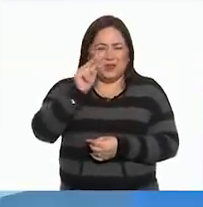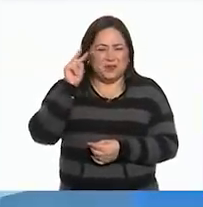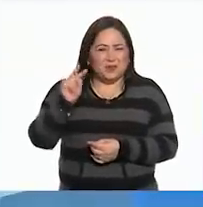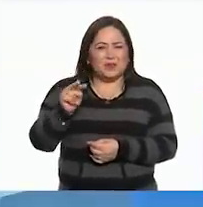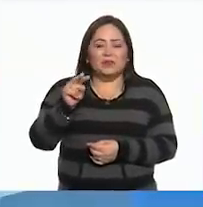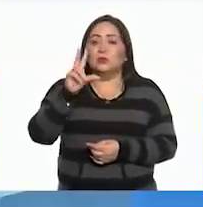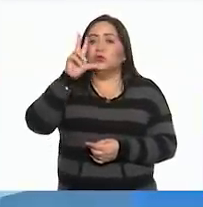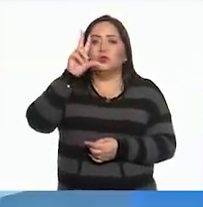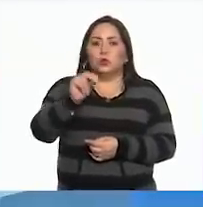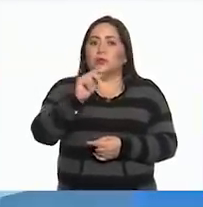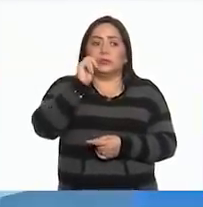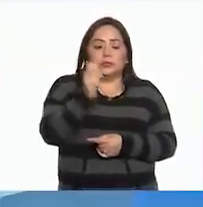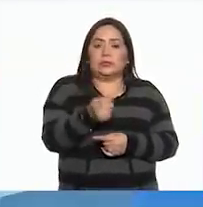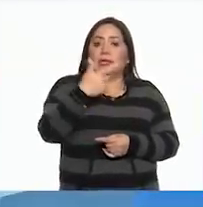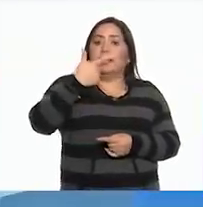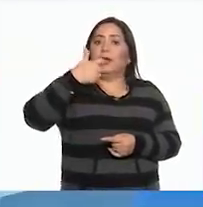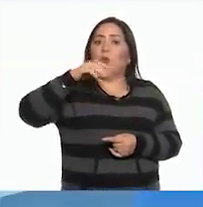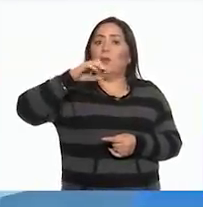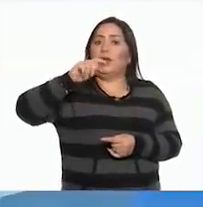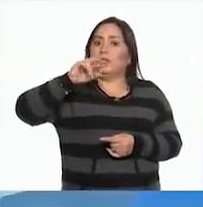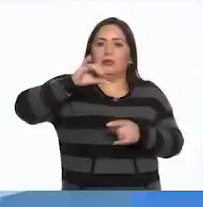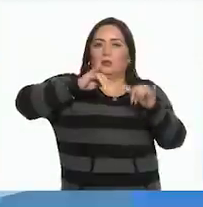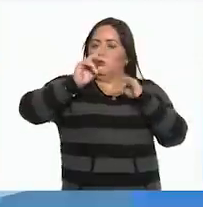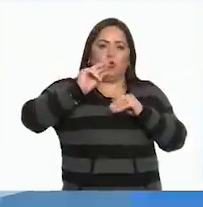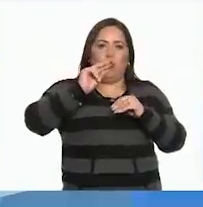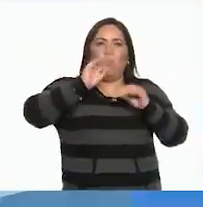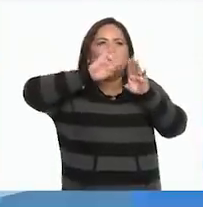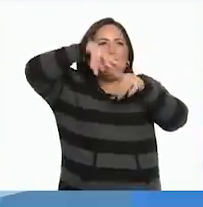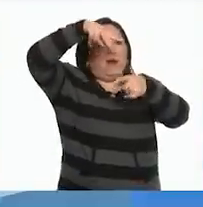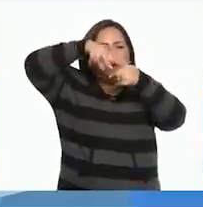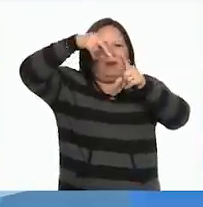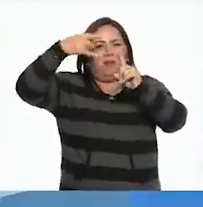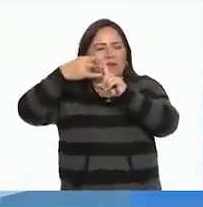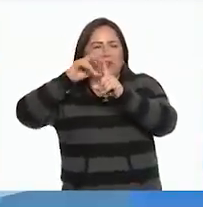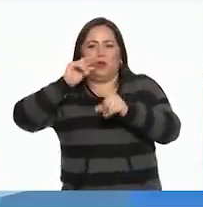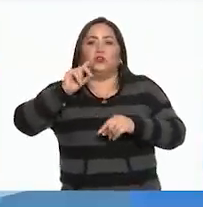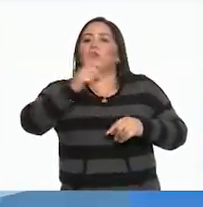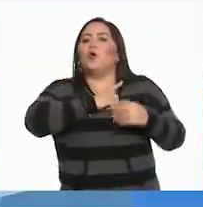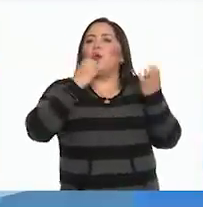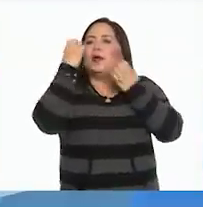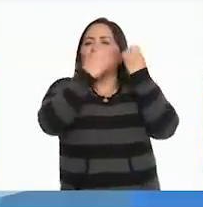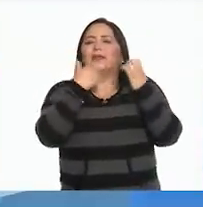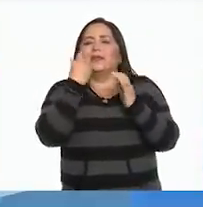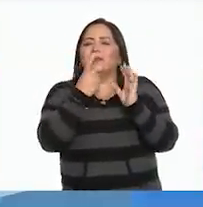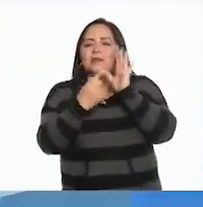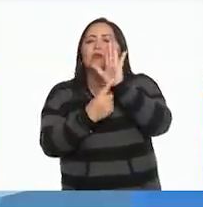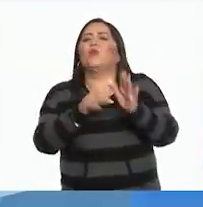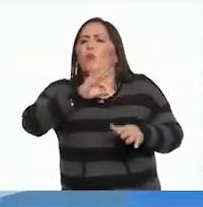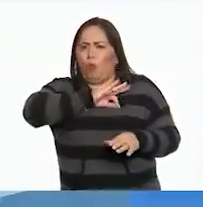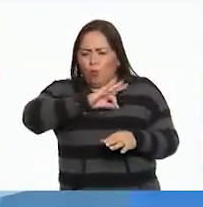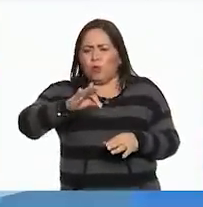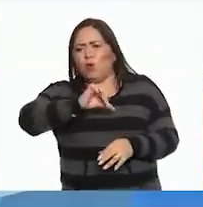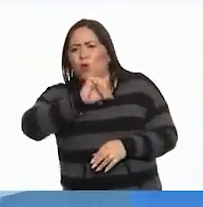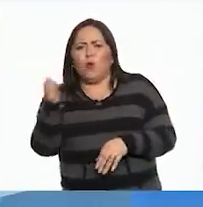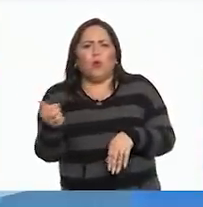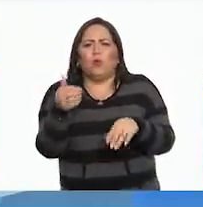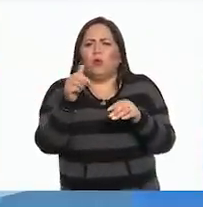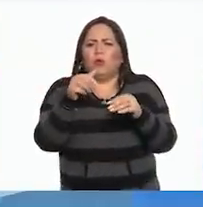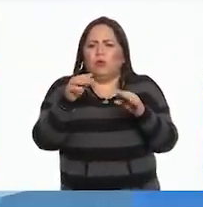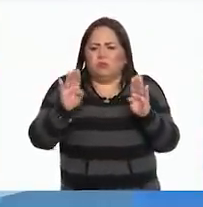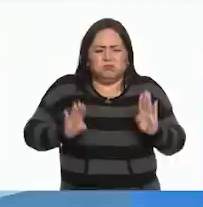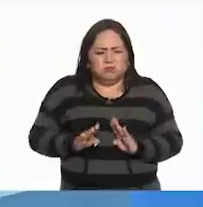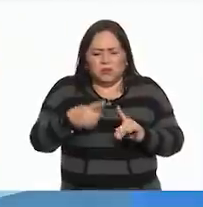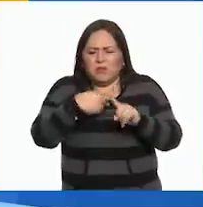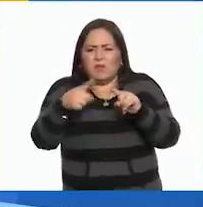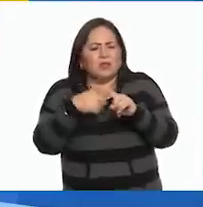no son sucesiones geométricas, pero el análisis que hemos estado haciendo demuestra que se puede hacer con cualquier tipo